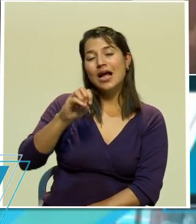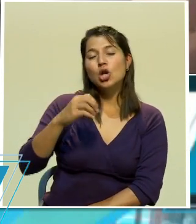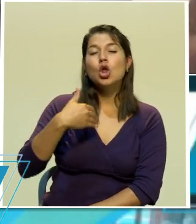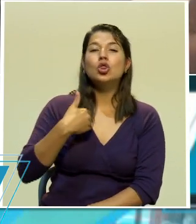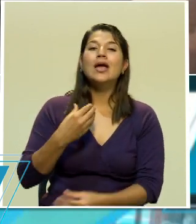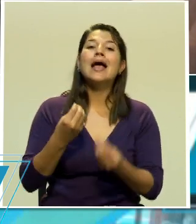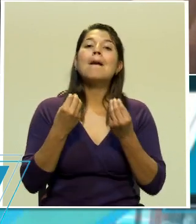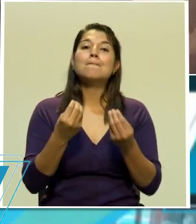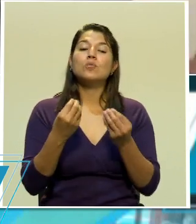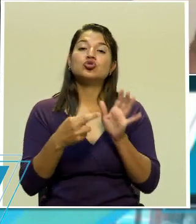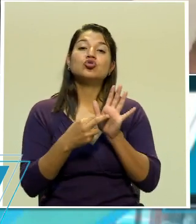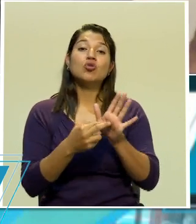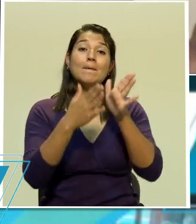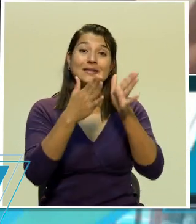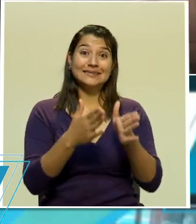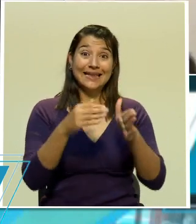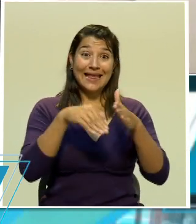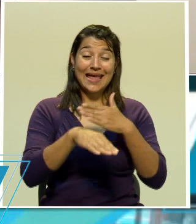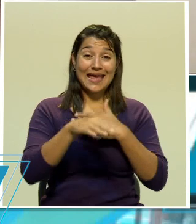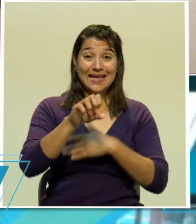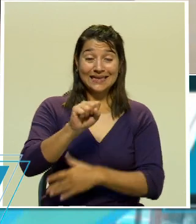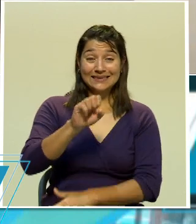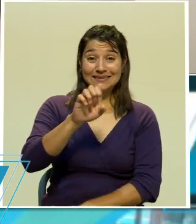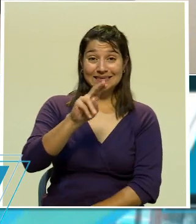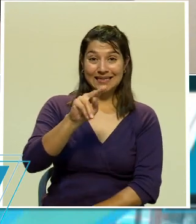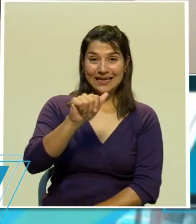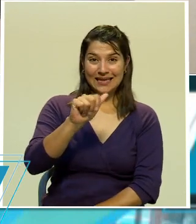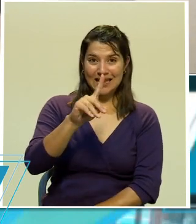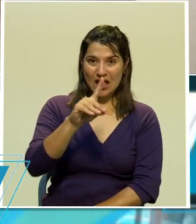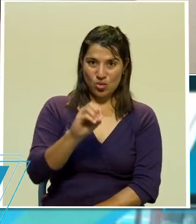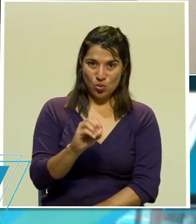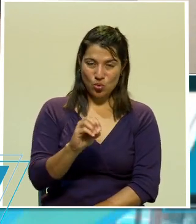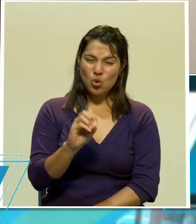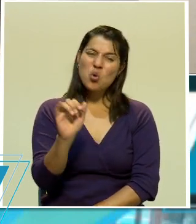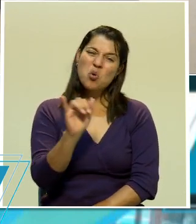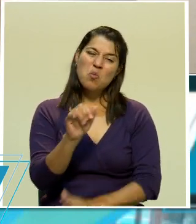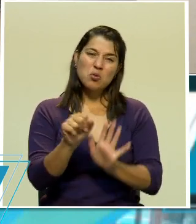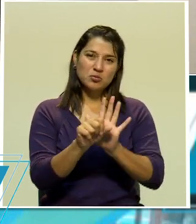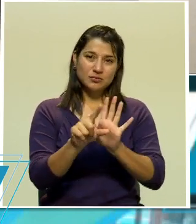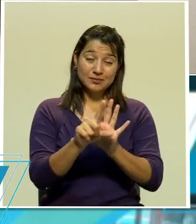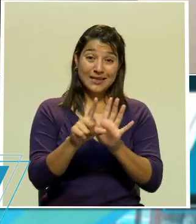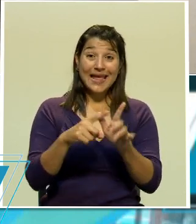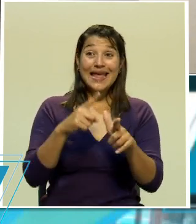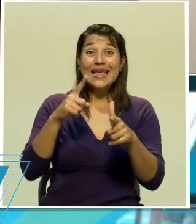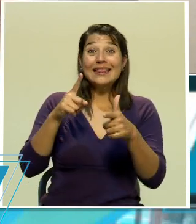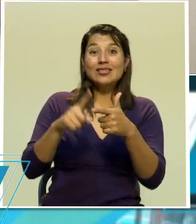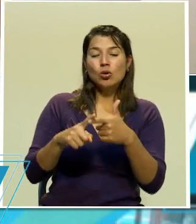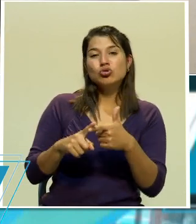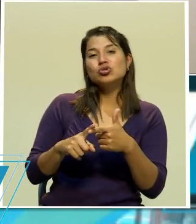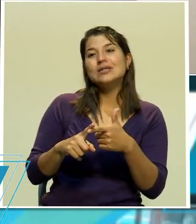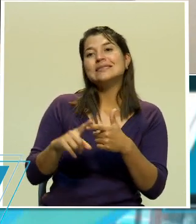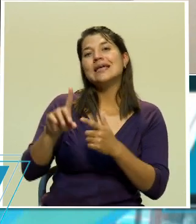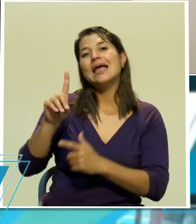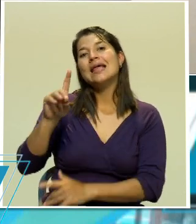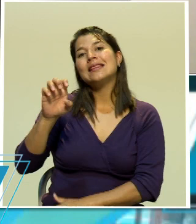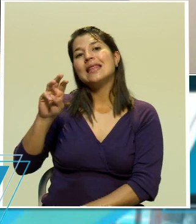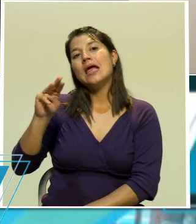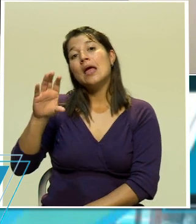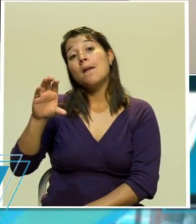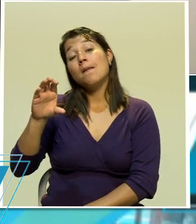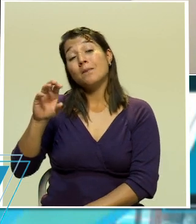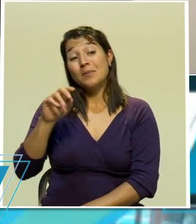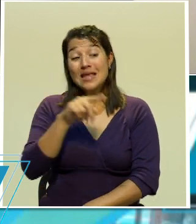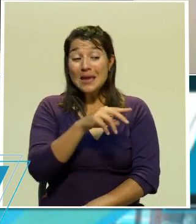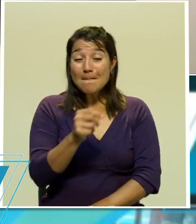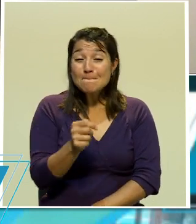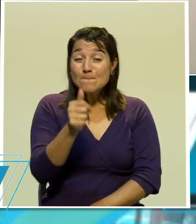de Representantes demócrata. Y en ese caso, entonces, los demócratas van a estar obligados a negociar, van a estar obligados a obtener el